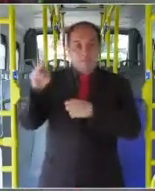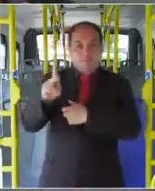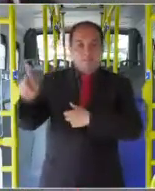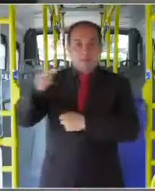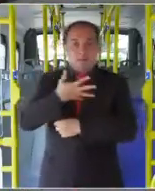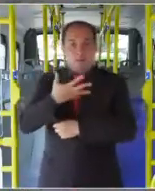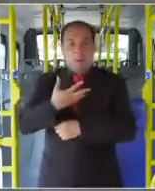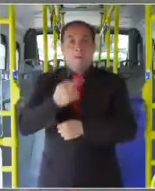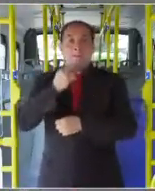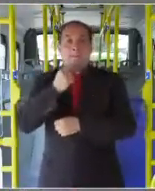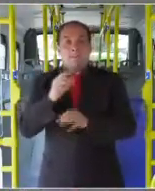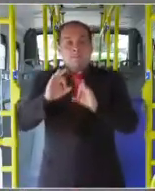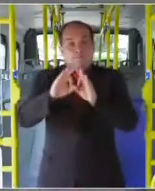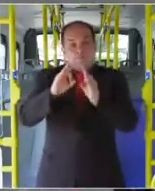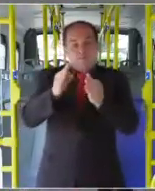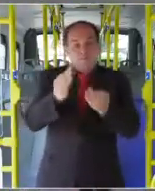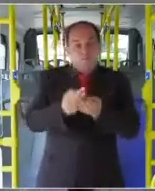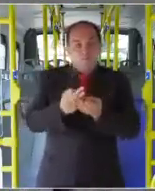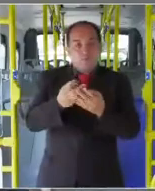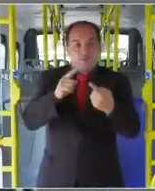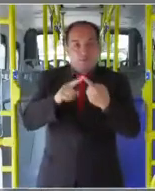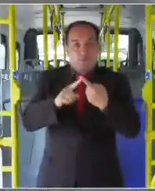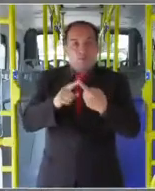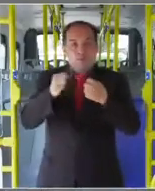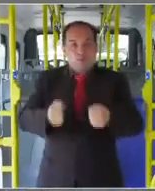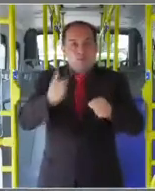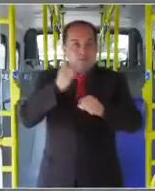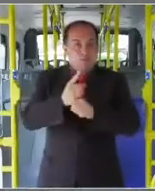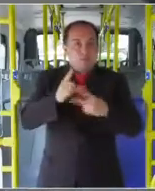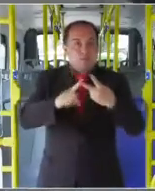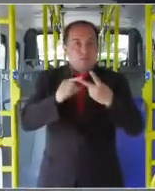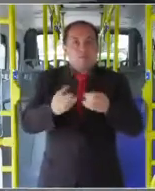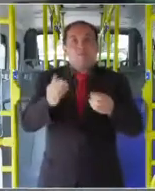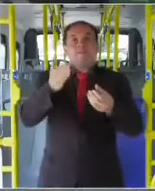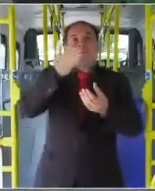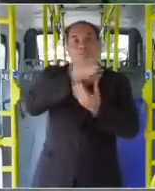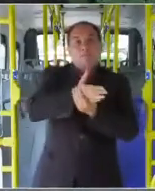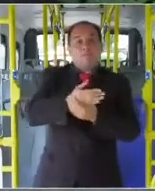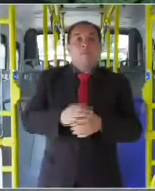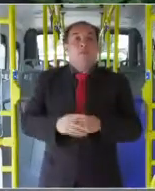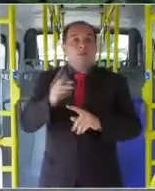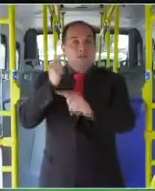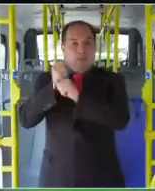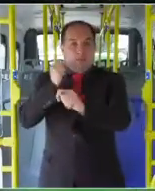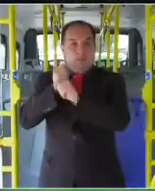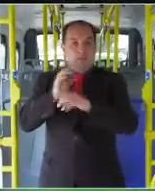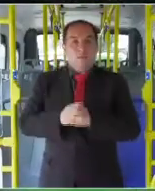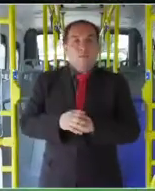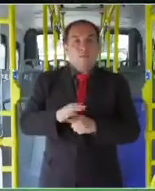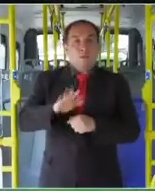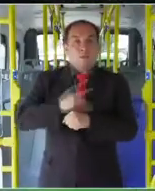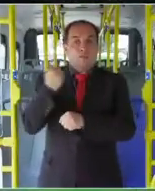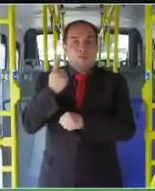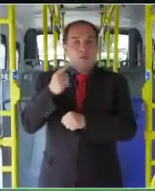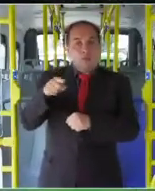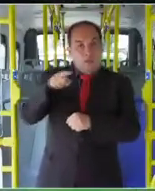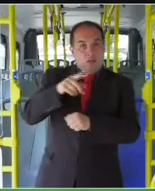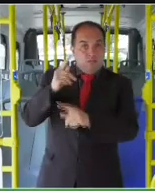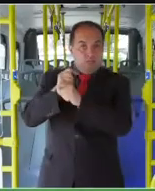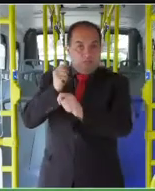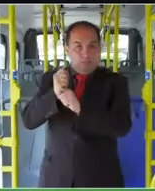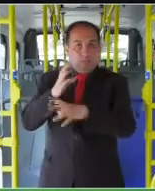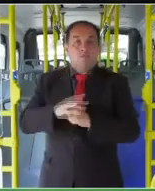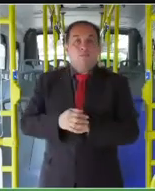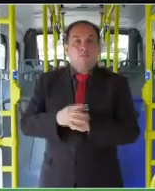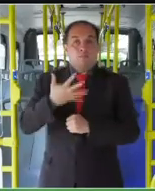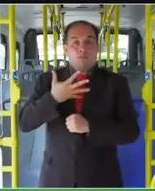tenga mejores condiciones tanto de seguridad, de accesibilidad en el transporte, puesto que en él se